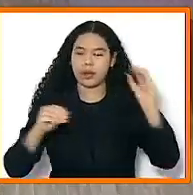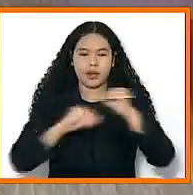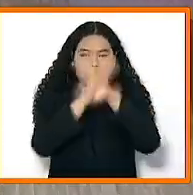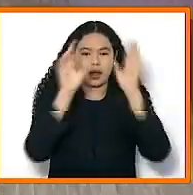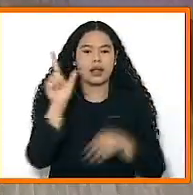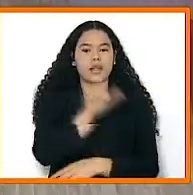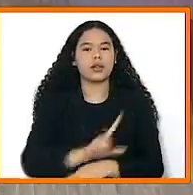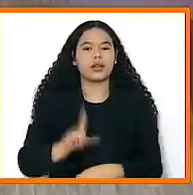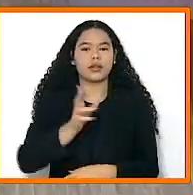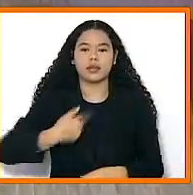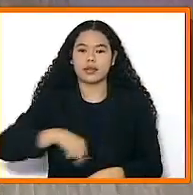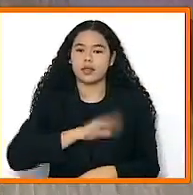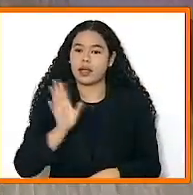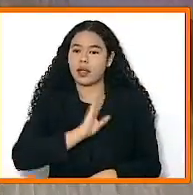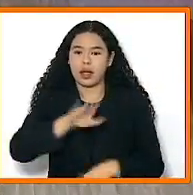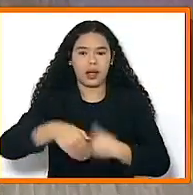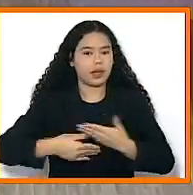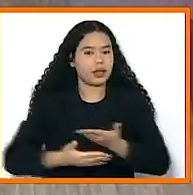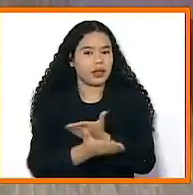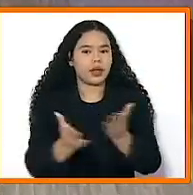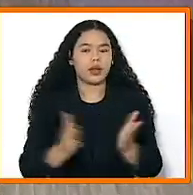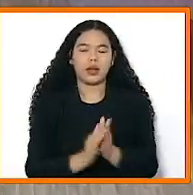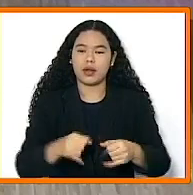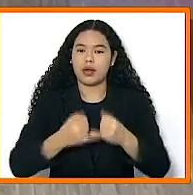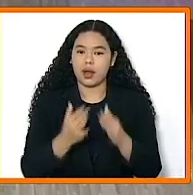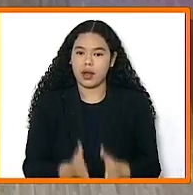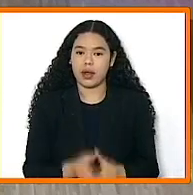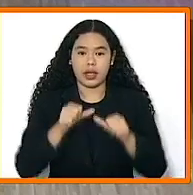Charlene. Nos despedimos de cada uno de nuestros jugadores,